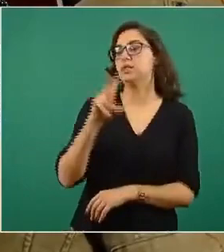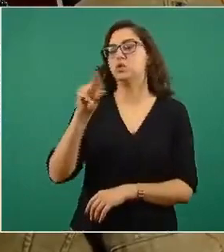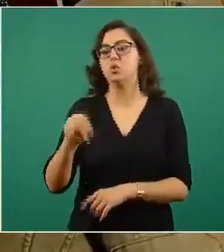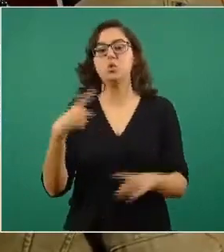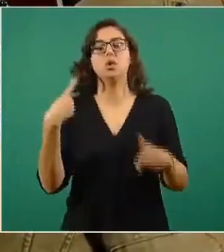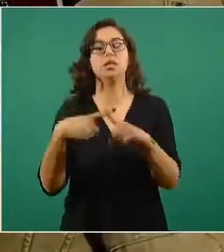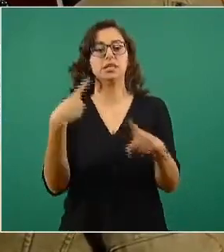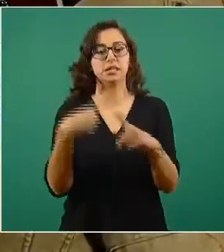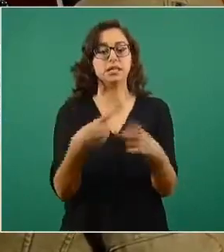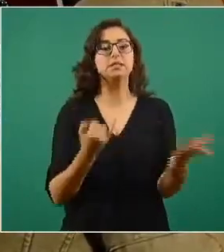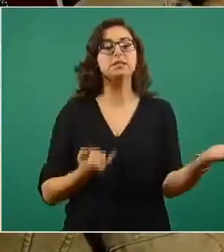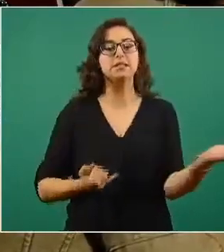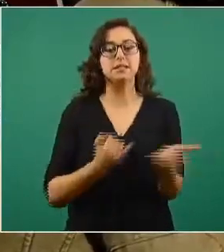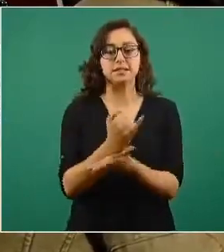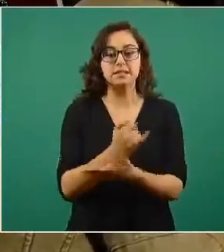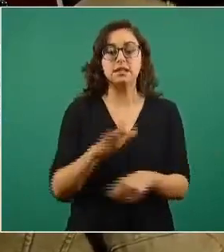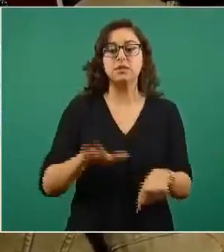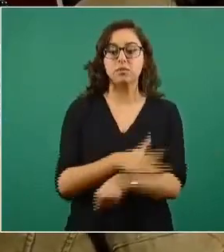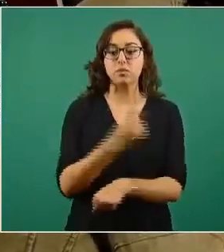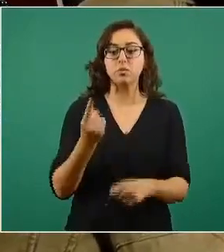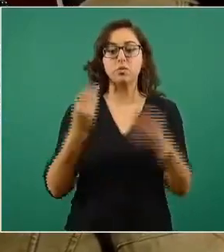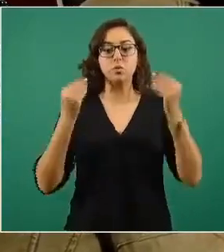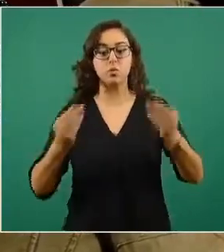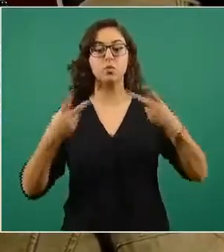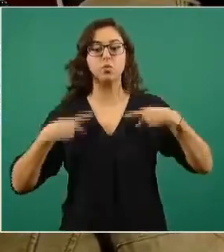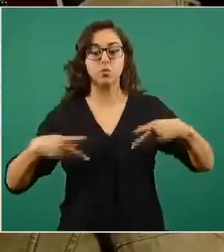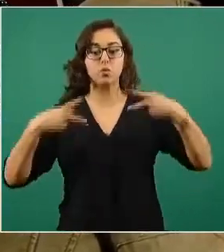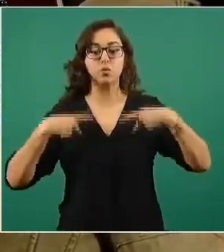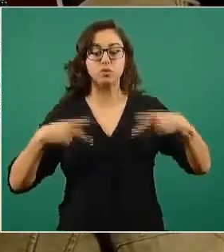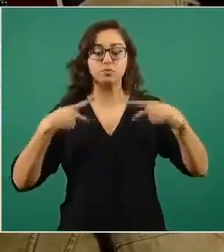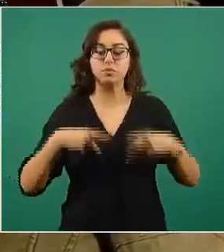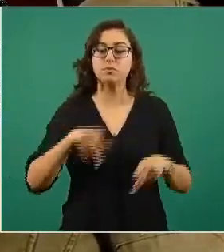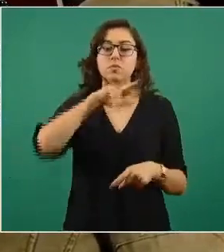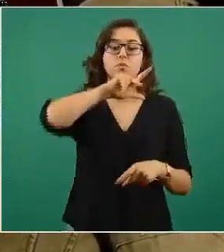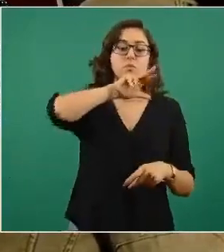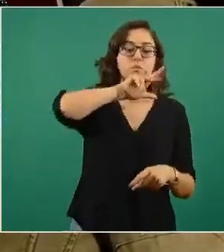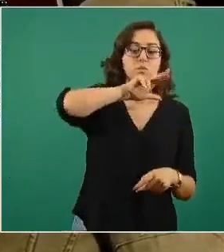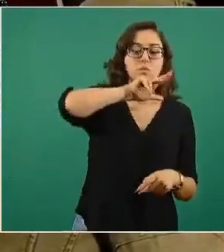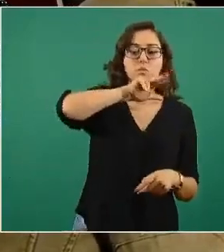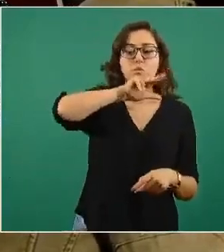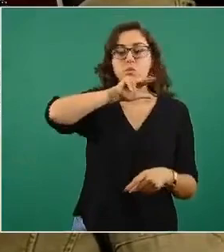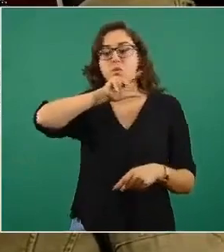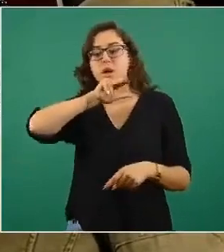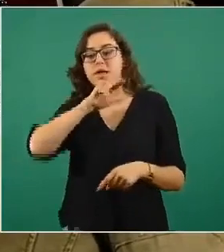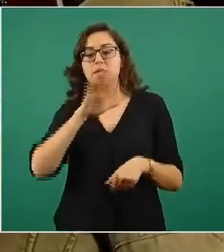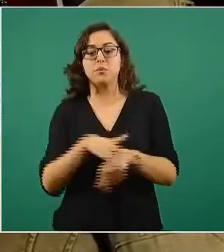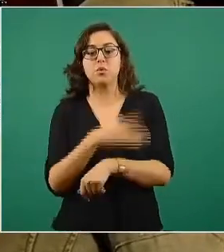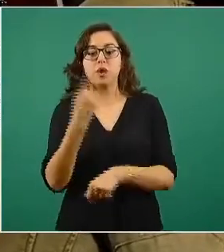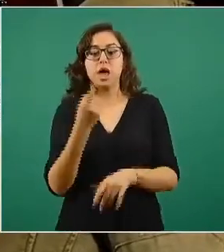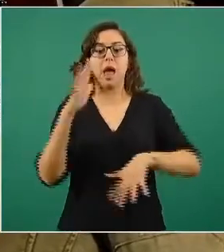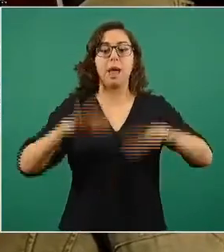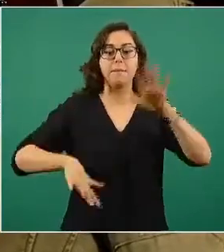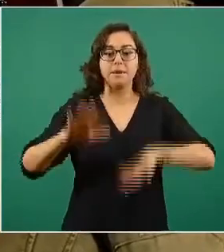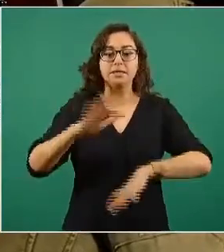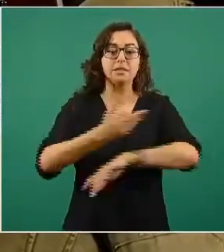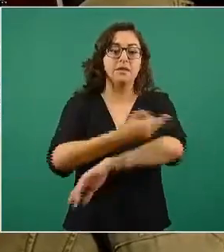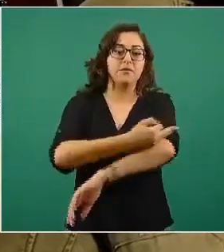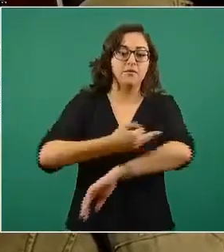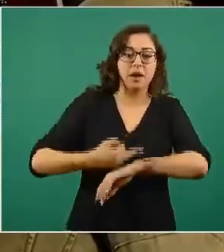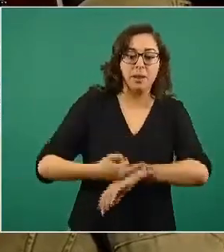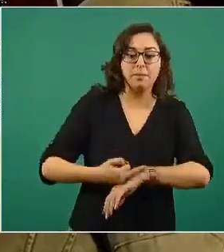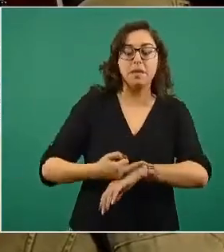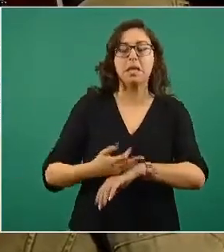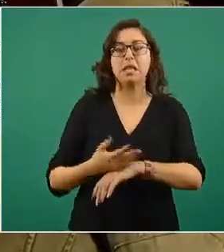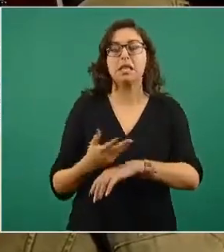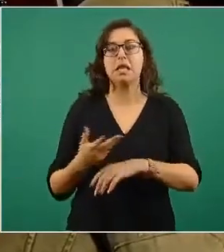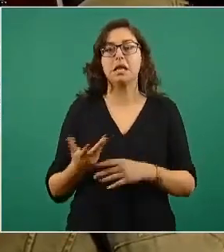me han llegado muchas comunicaciones de gente que está preocupada porque los cuidadores, se lo comentaba la vez